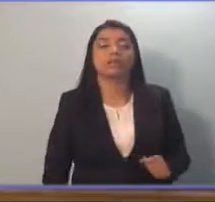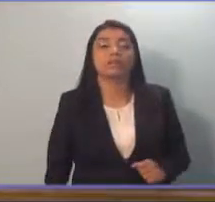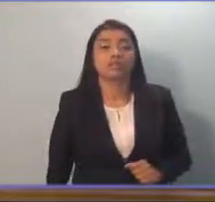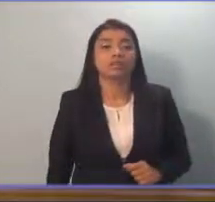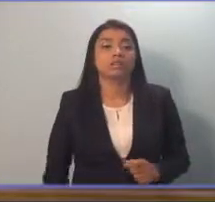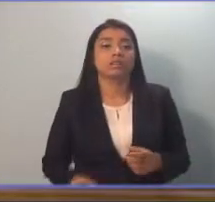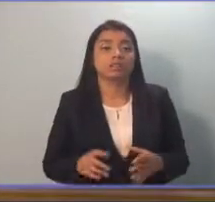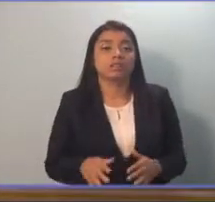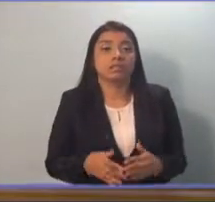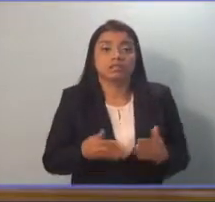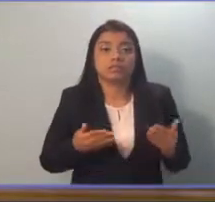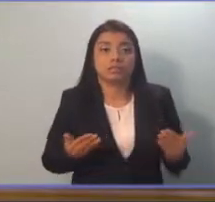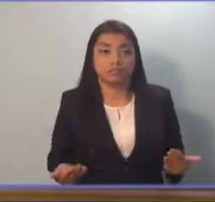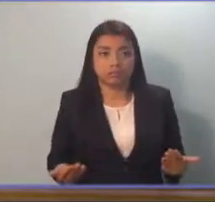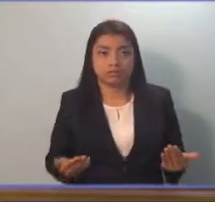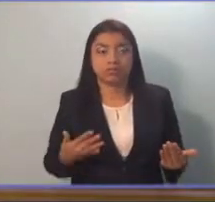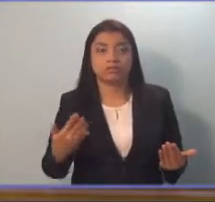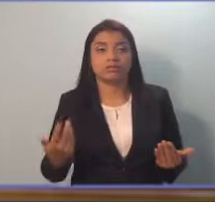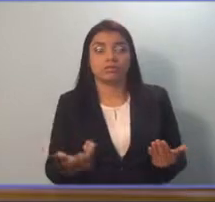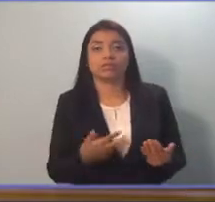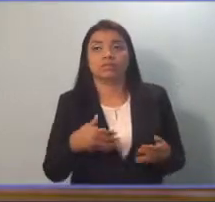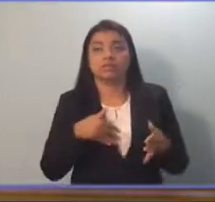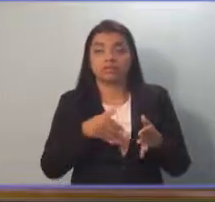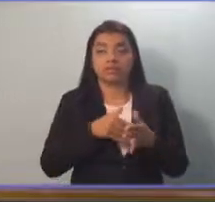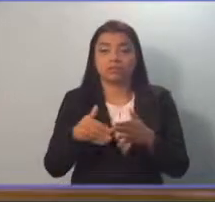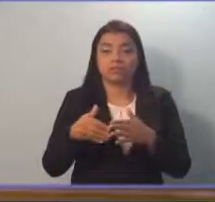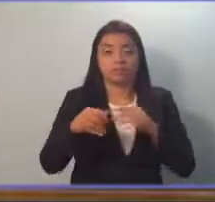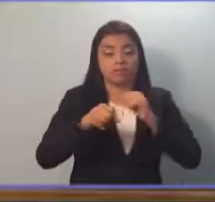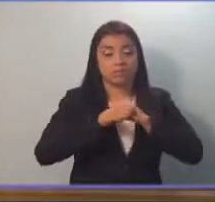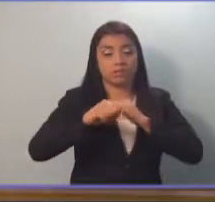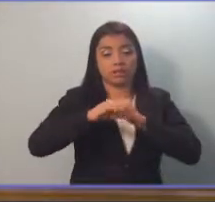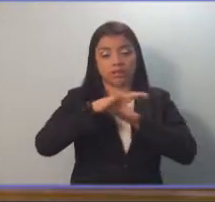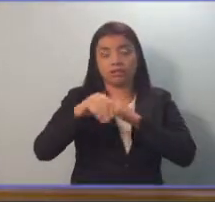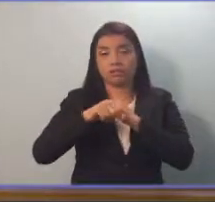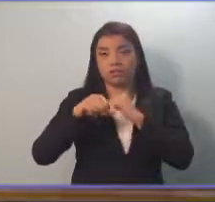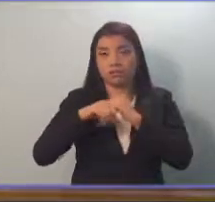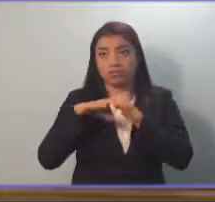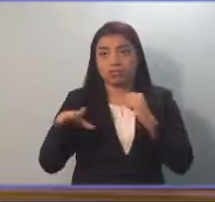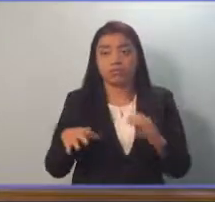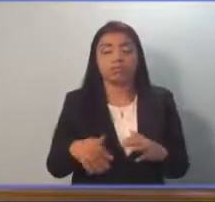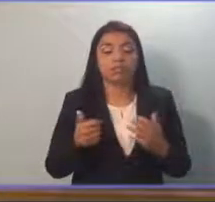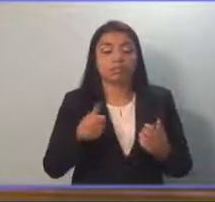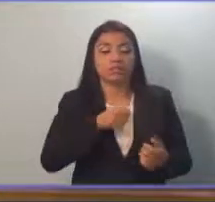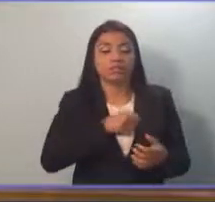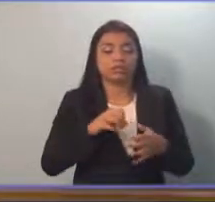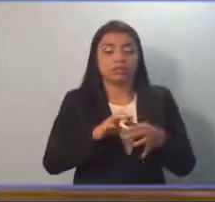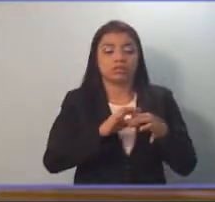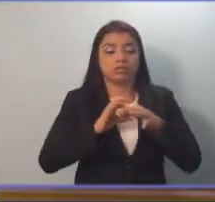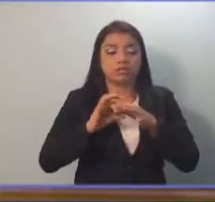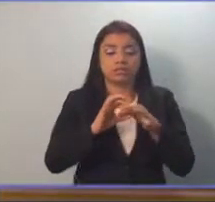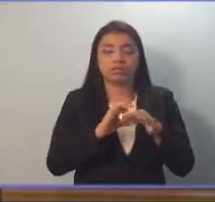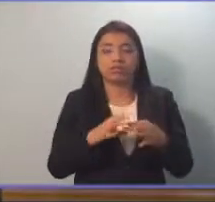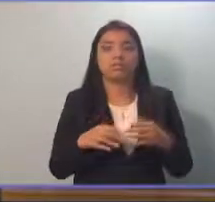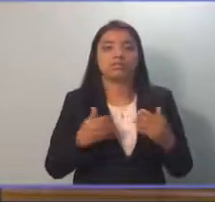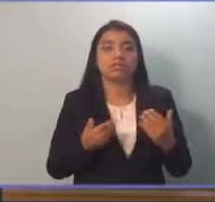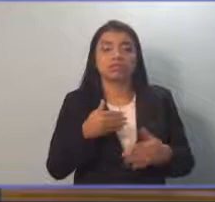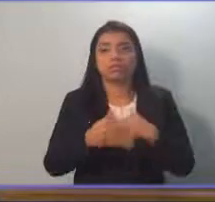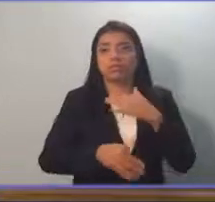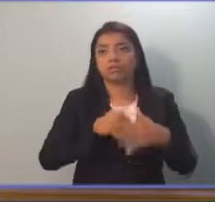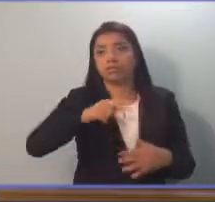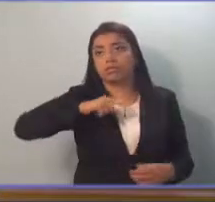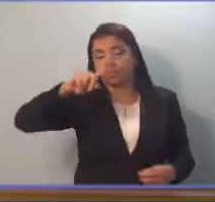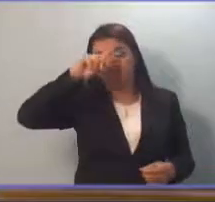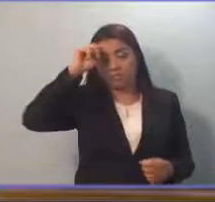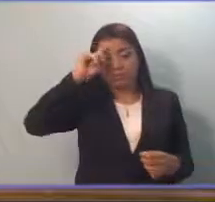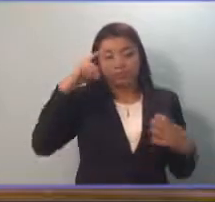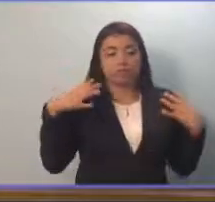De forma que hemos iniciado campañas públicas en coordinación y en trabajo conjunto con